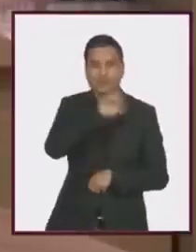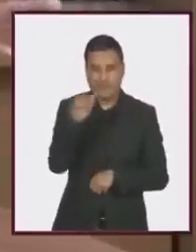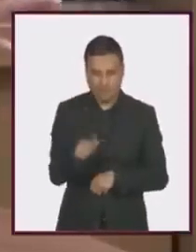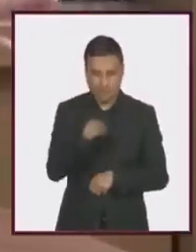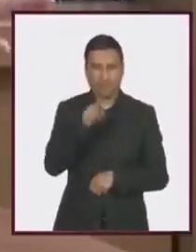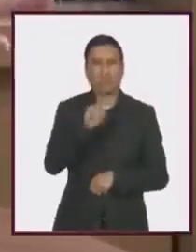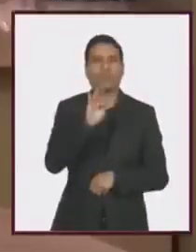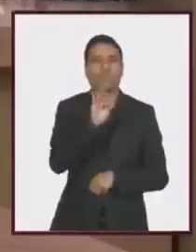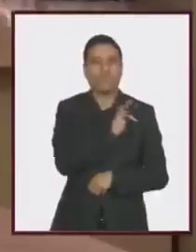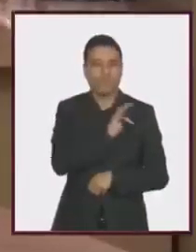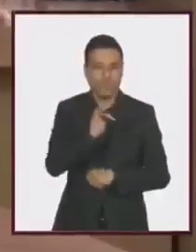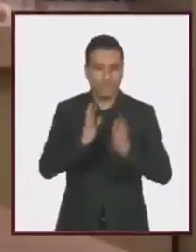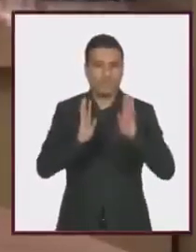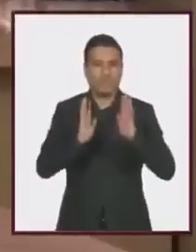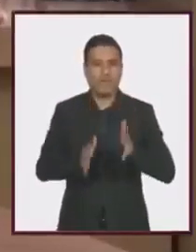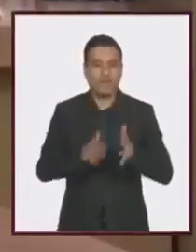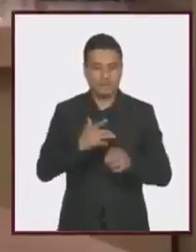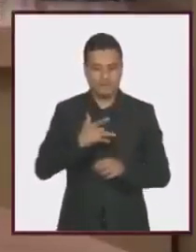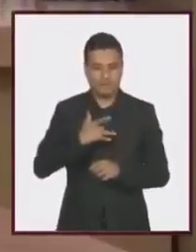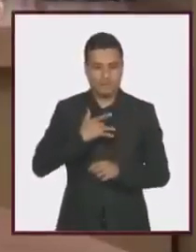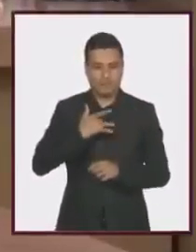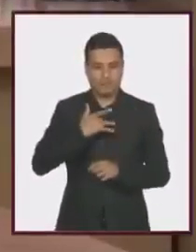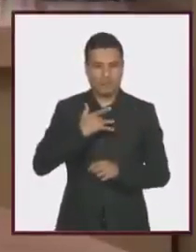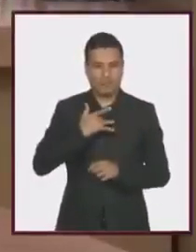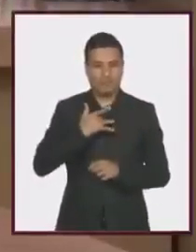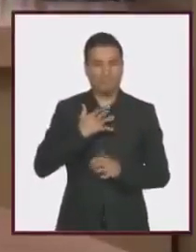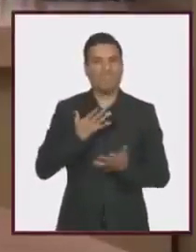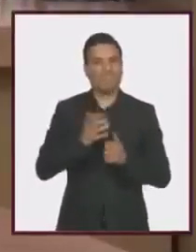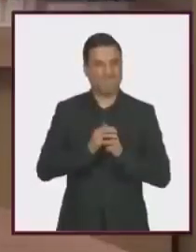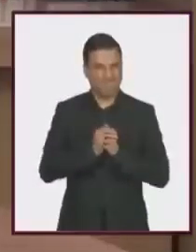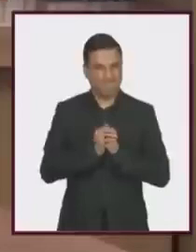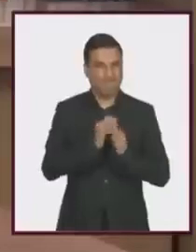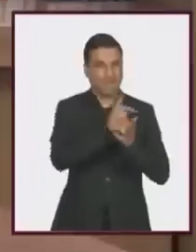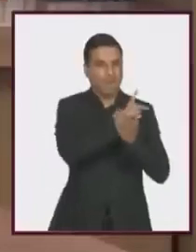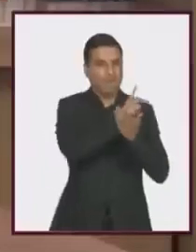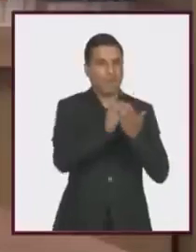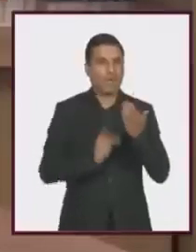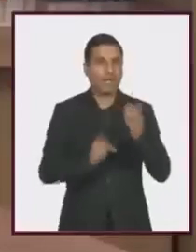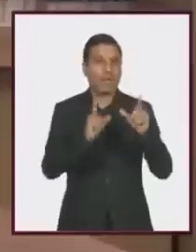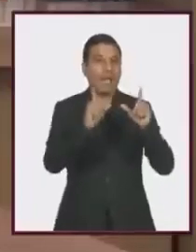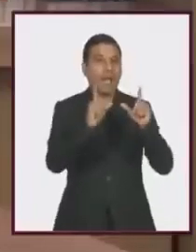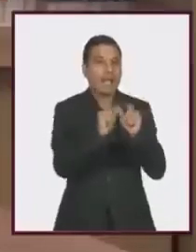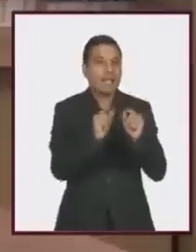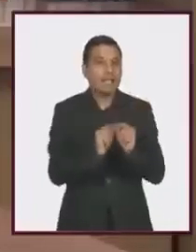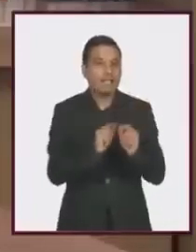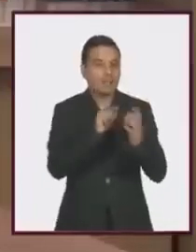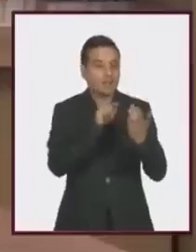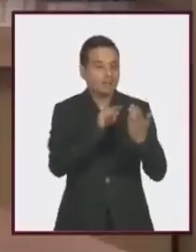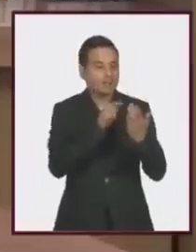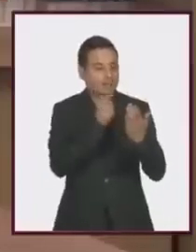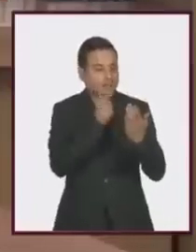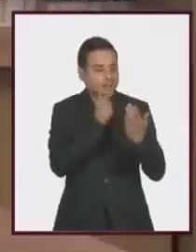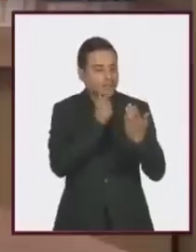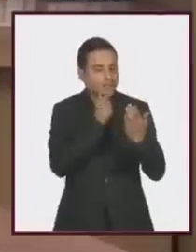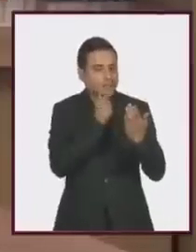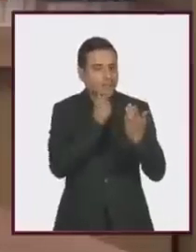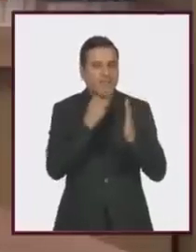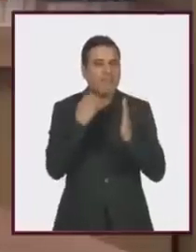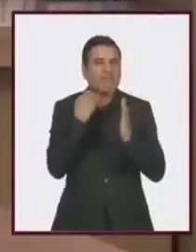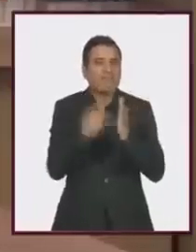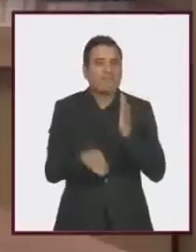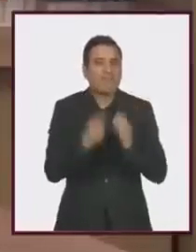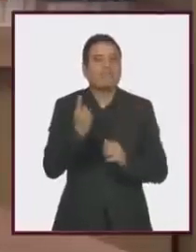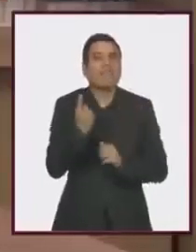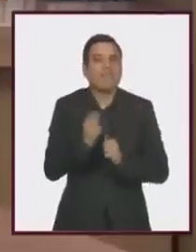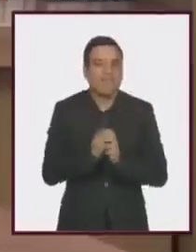en estos programas analíticos qué es lo que hace falta, qué es lo que ustedes tendrían